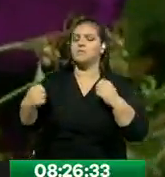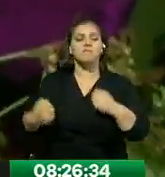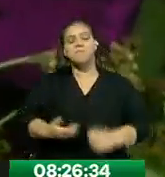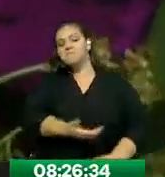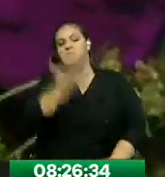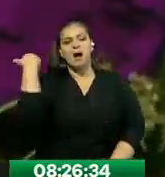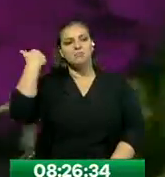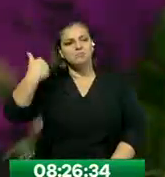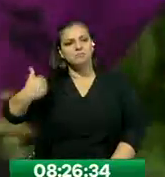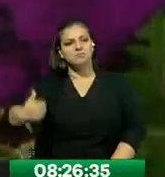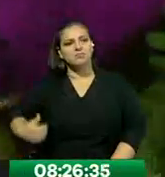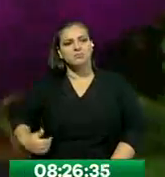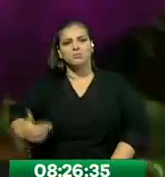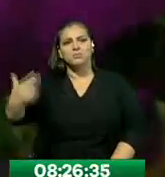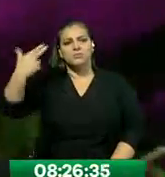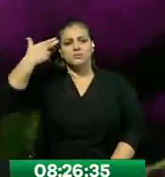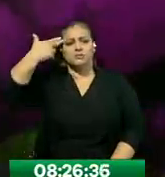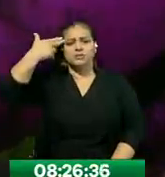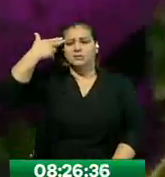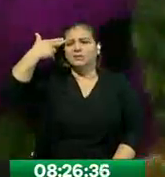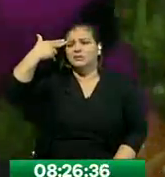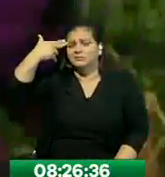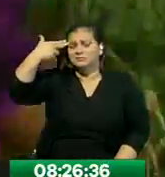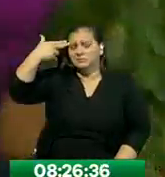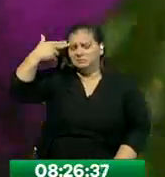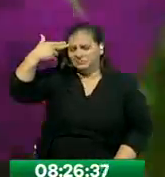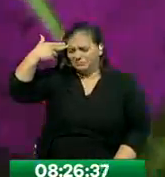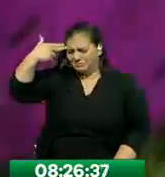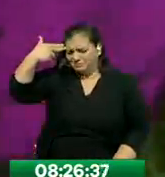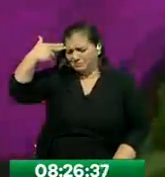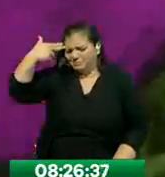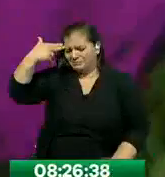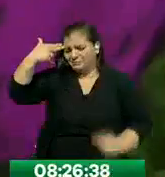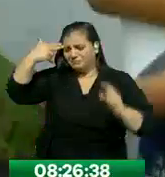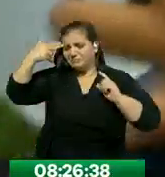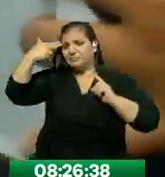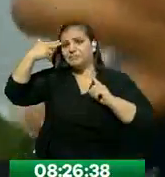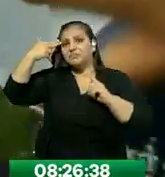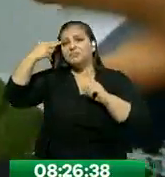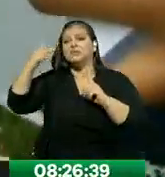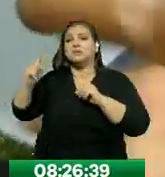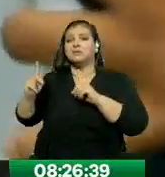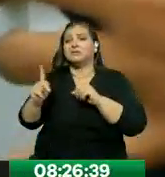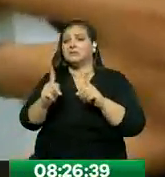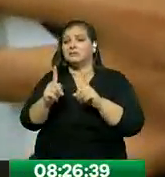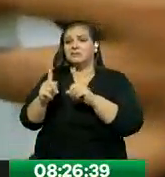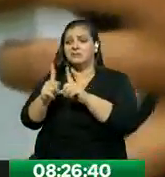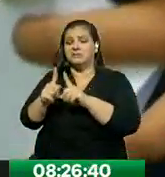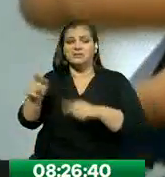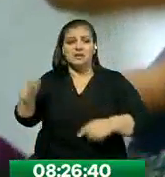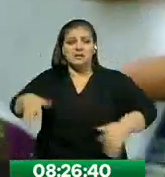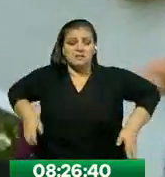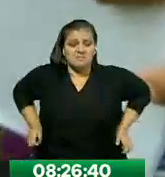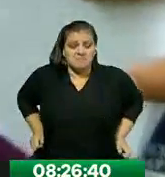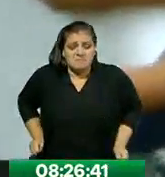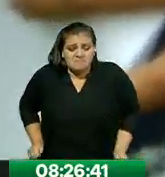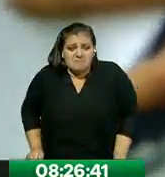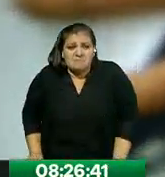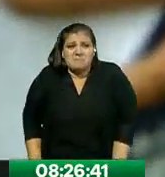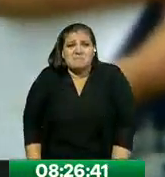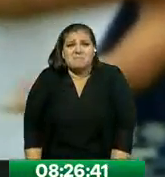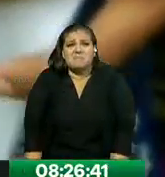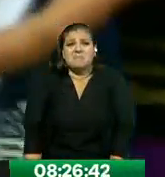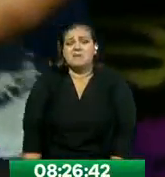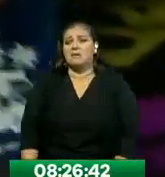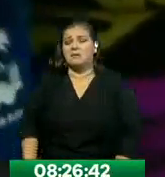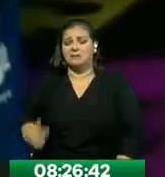me tenía una arma apuntada en la cabeza. Un revólver y tenía un machete. Él se sacó el pantalón y ahí me estaba quitando toda